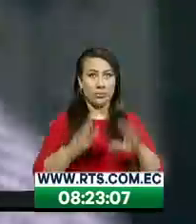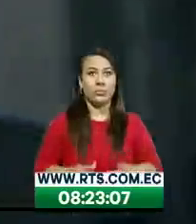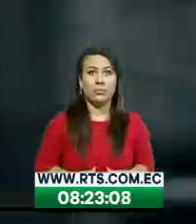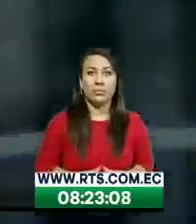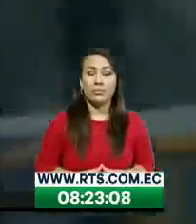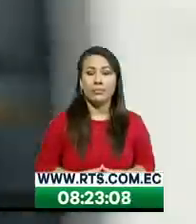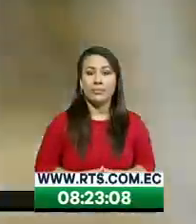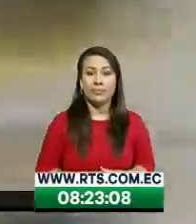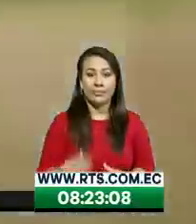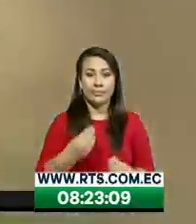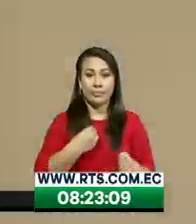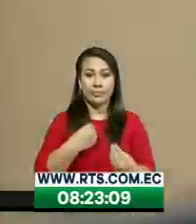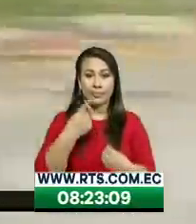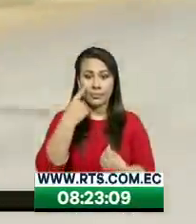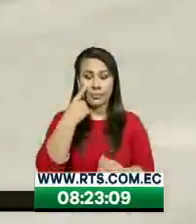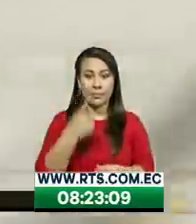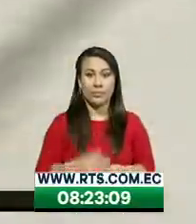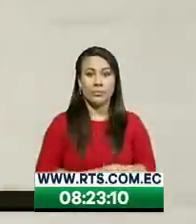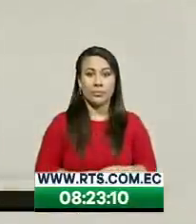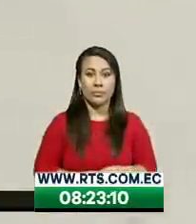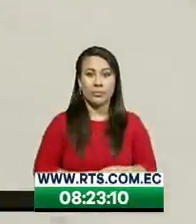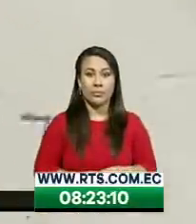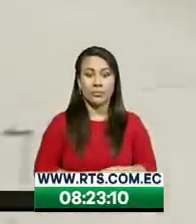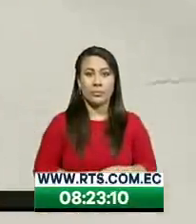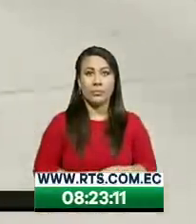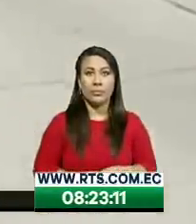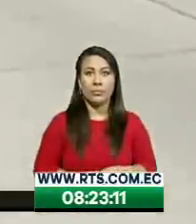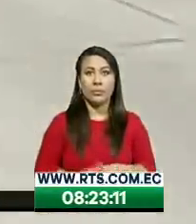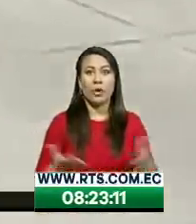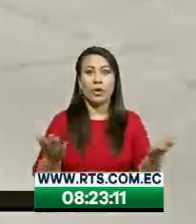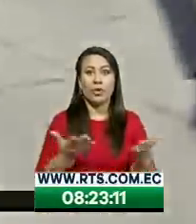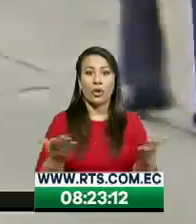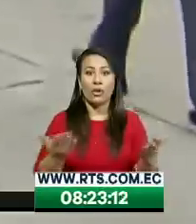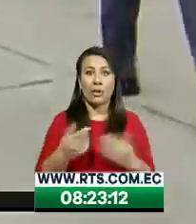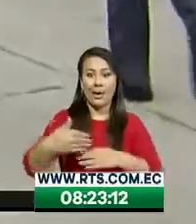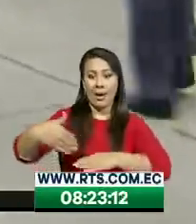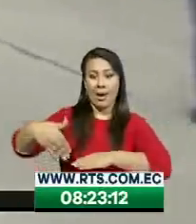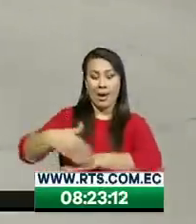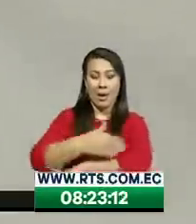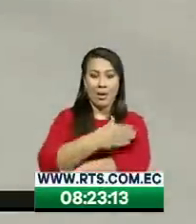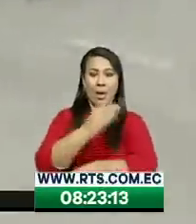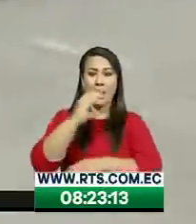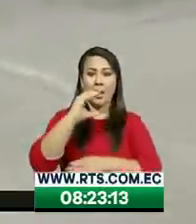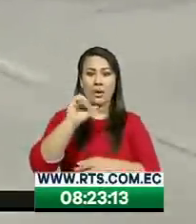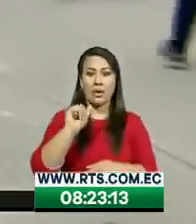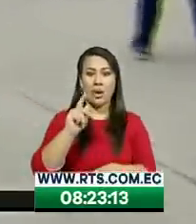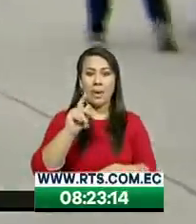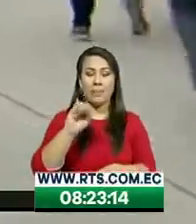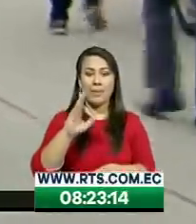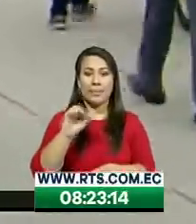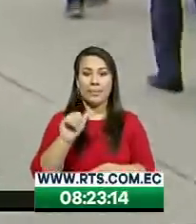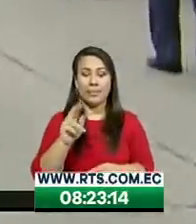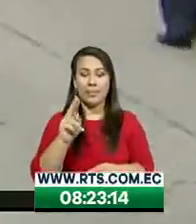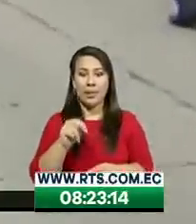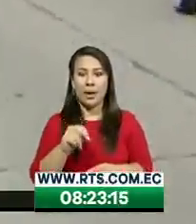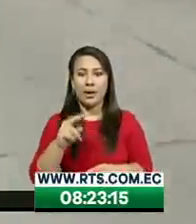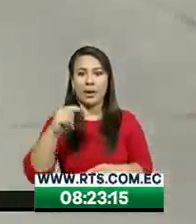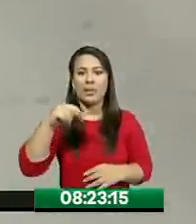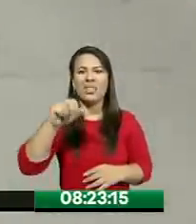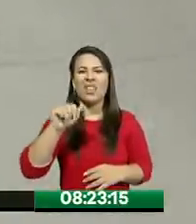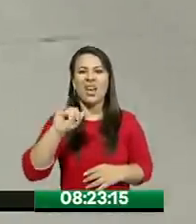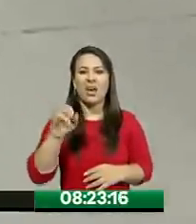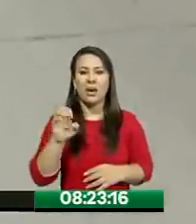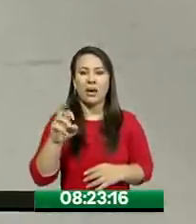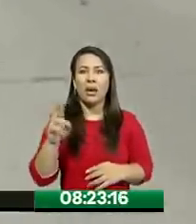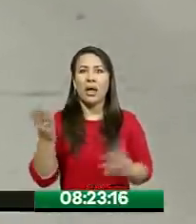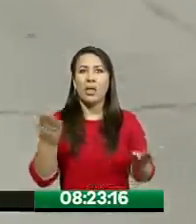Terrible esta situación. Ojalá que no vuelva a suceder y que la responsable de aquello, indudablemente, que pague por aquella situación.